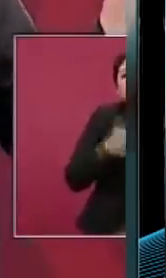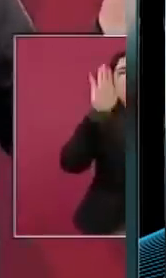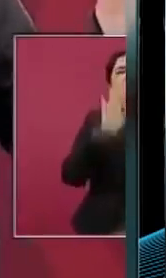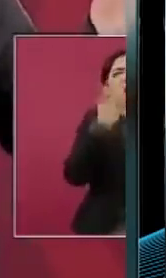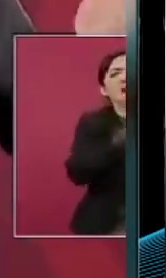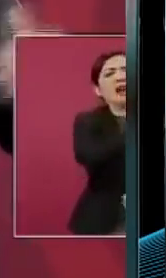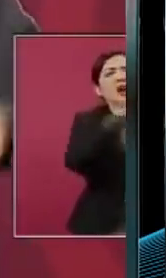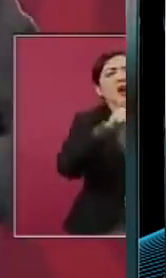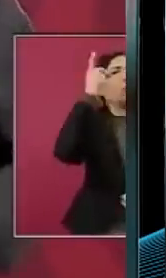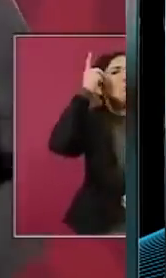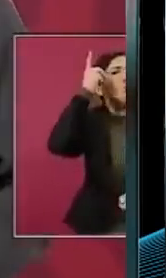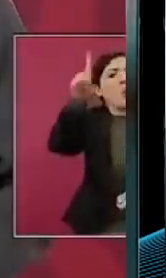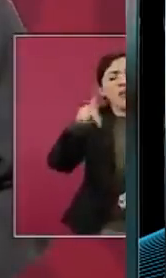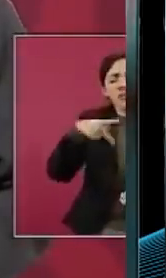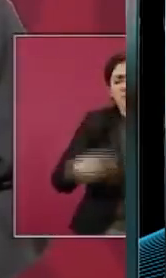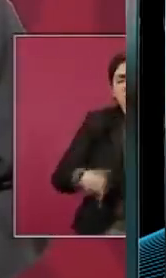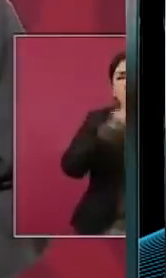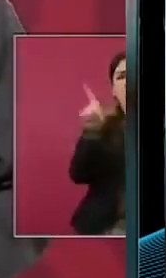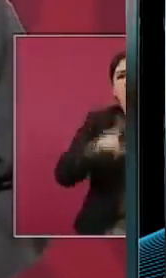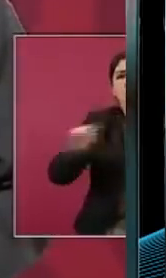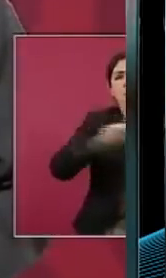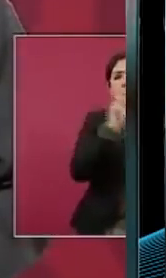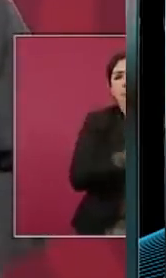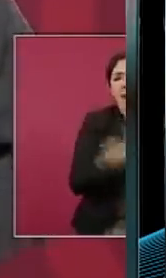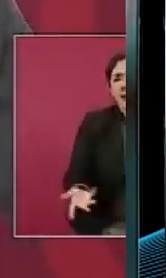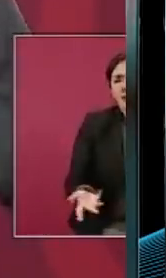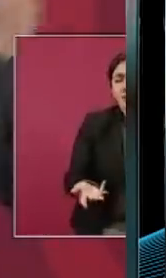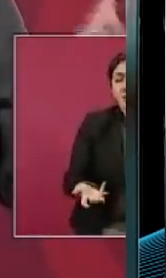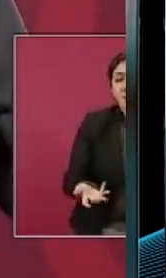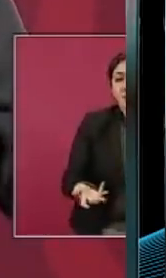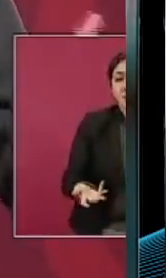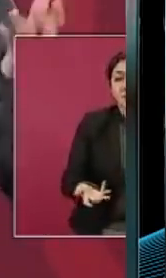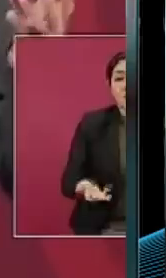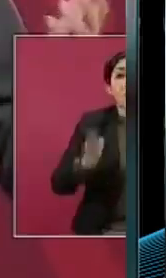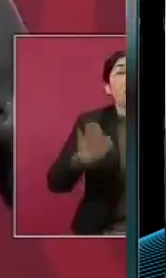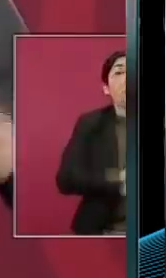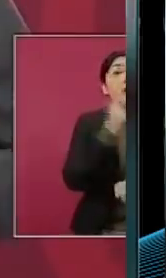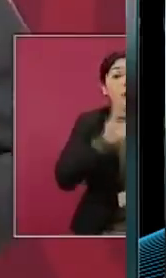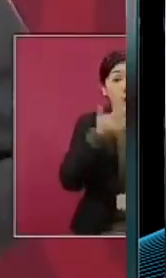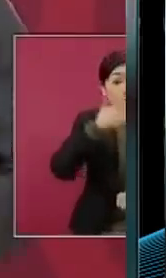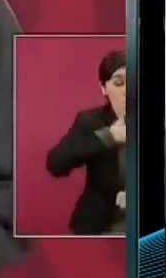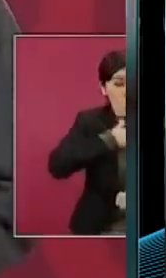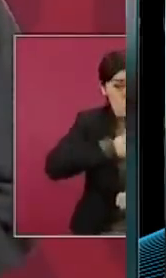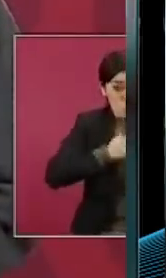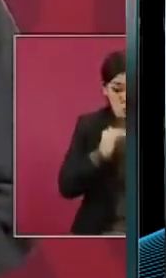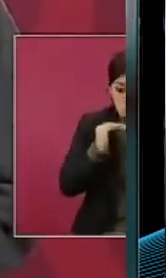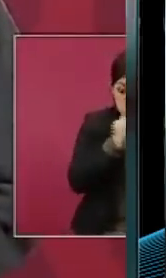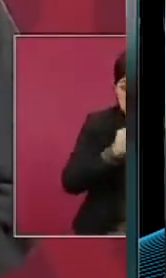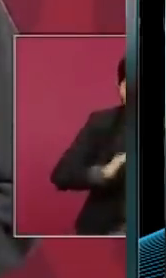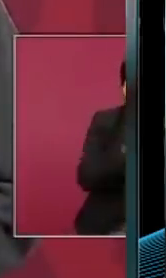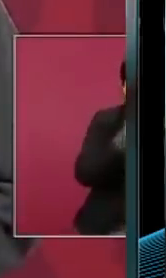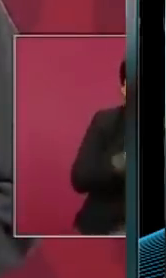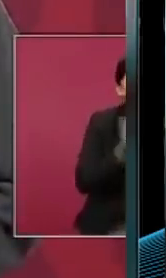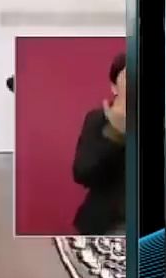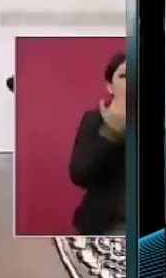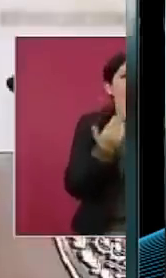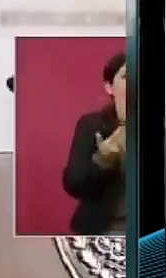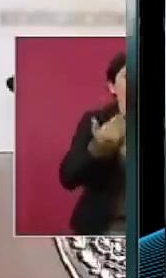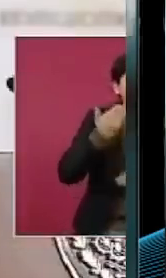los dueños de México, porque no había una democracia auténtica,